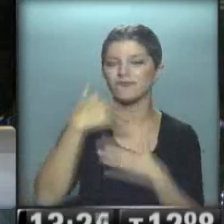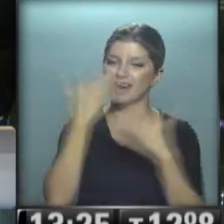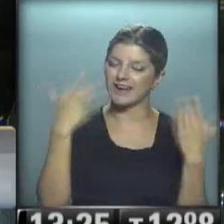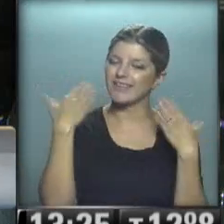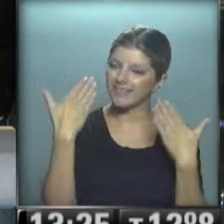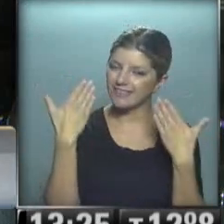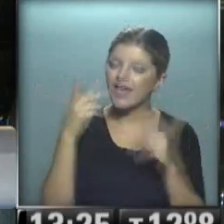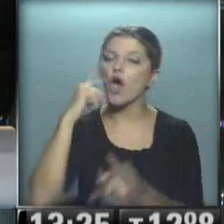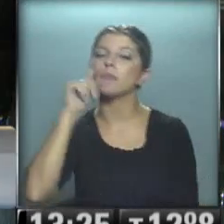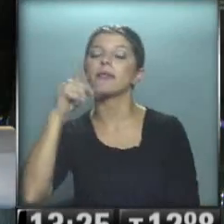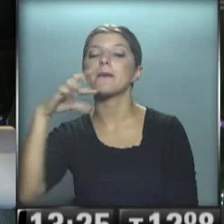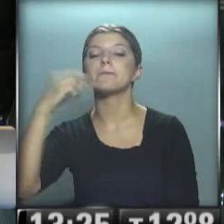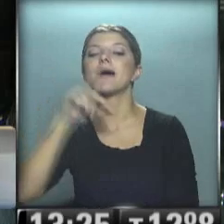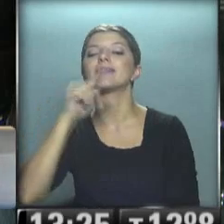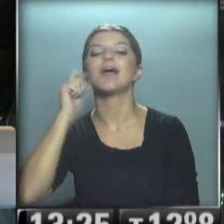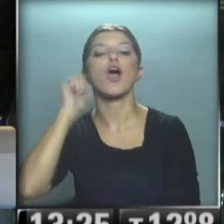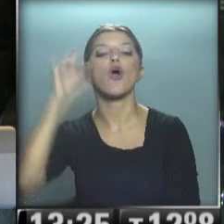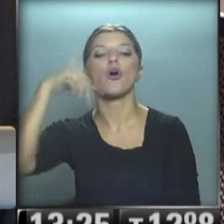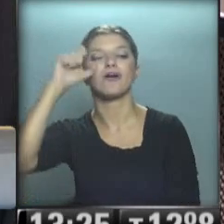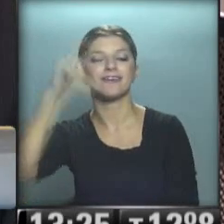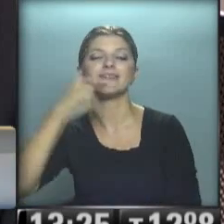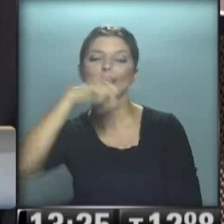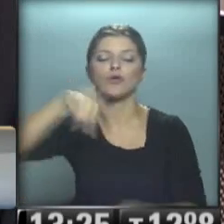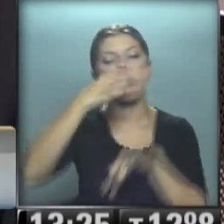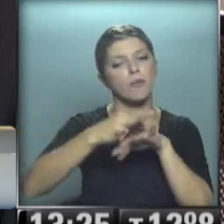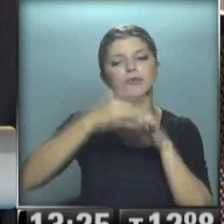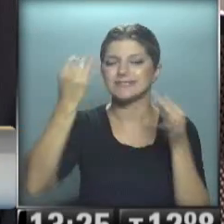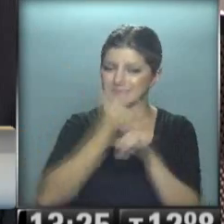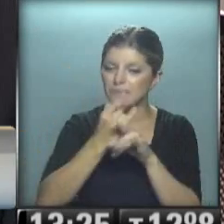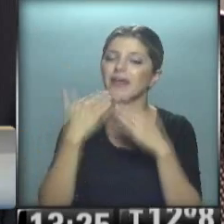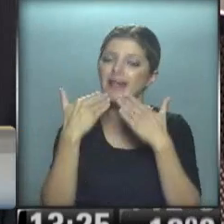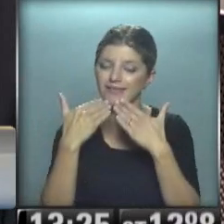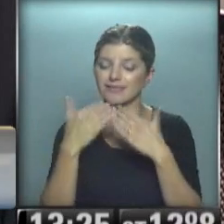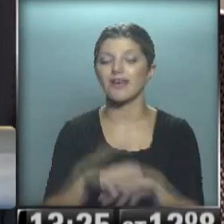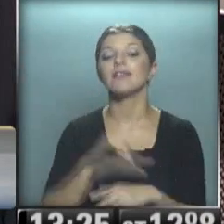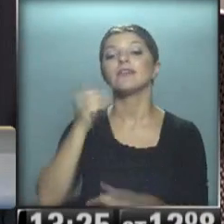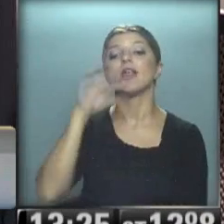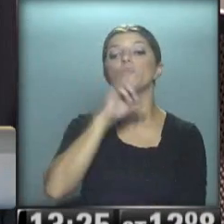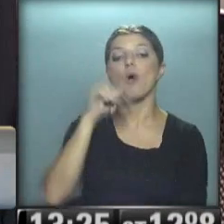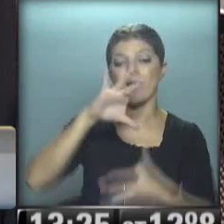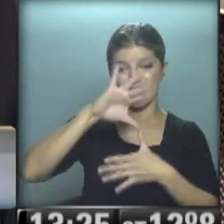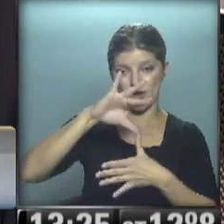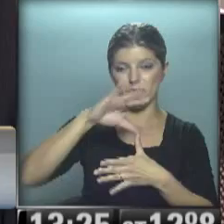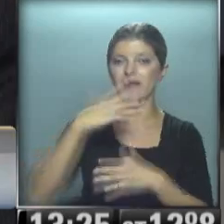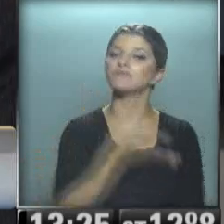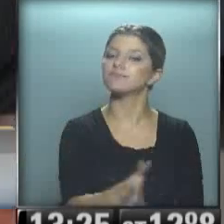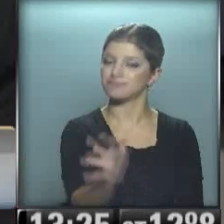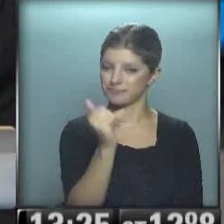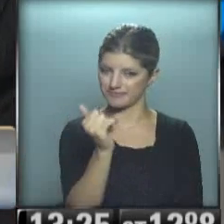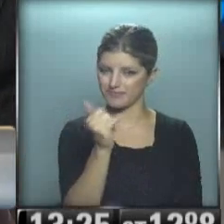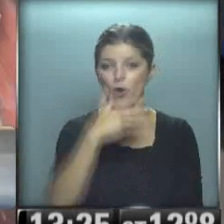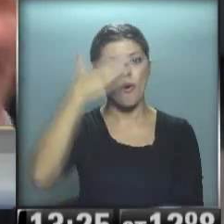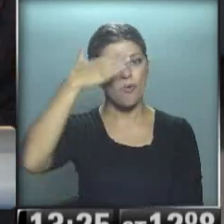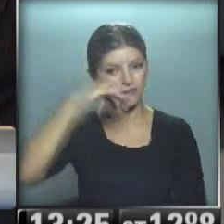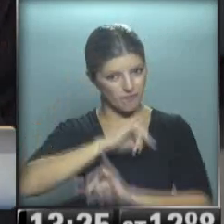Patagones nos elige siempre por la mística y el compromiso de siempre, dice gracias. Y Nora de Lomas de Zamora acierta con la incógnita.